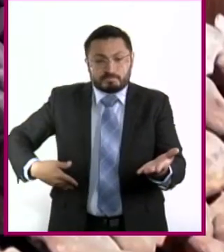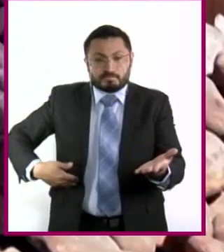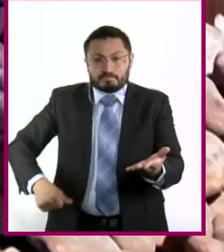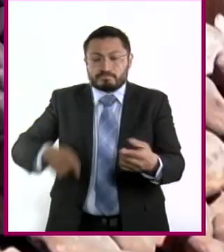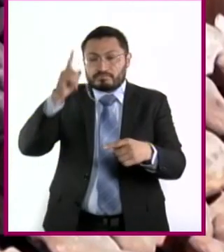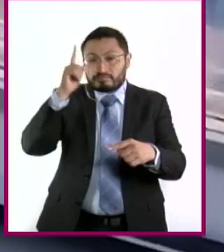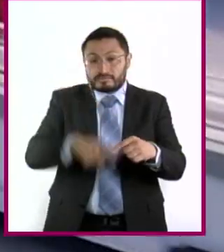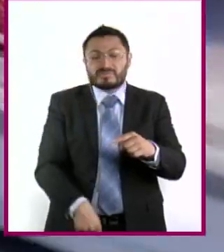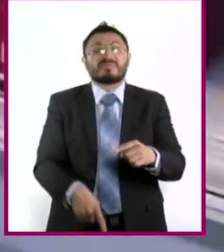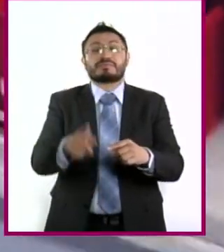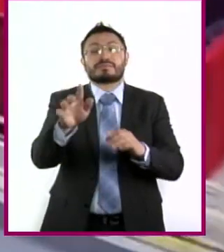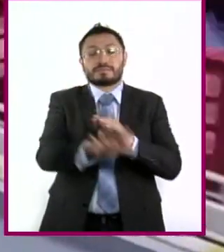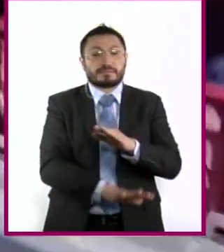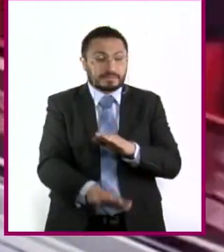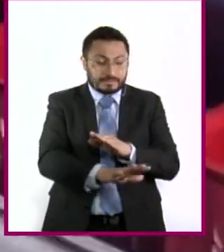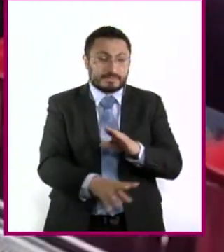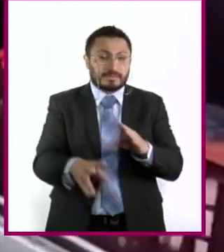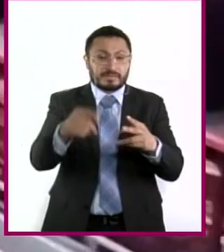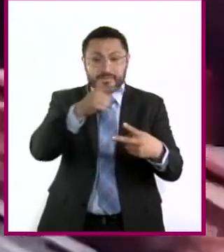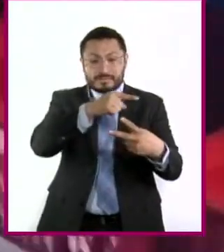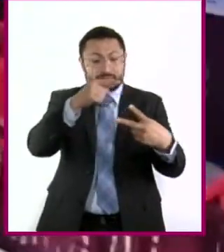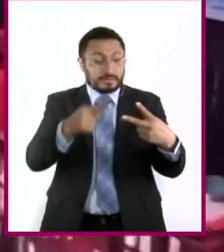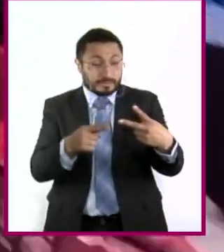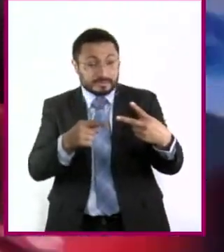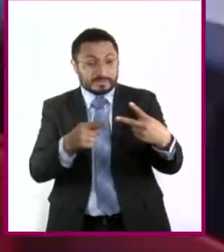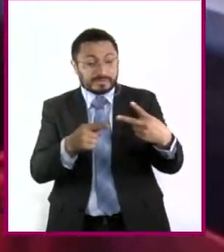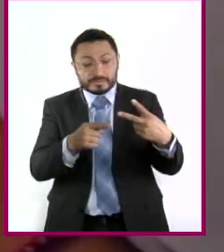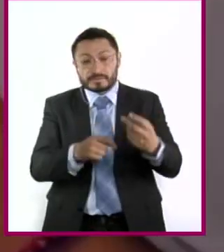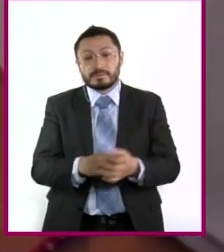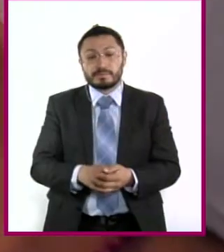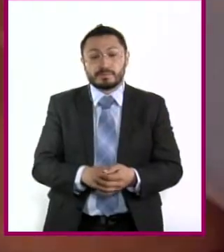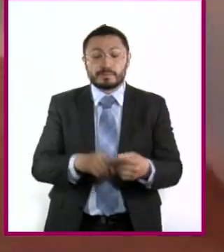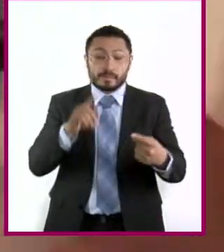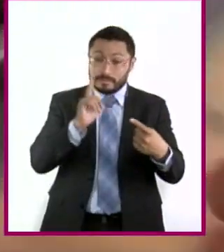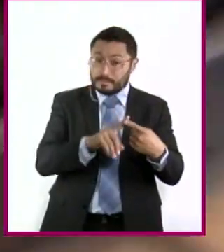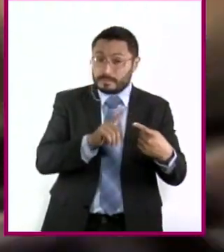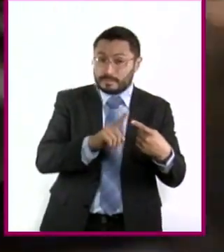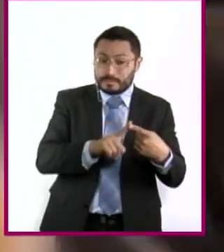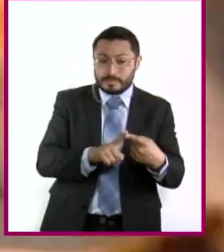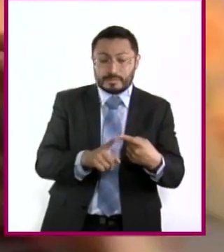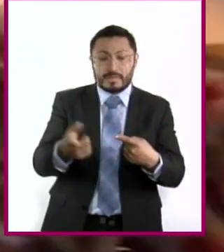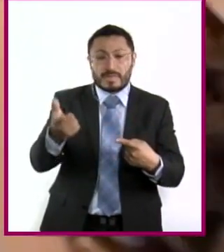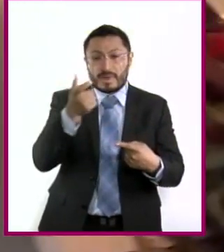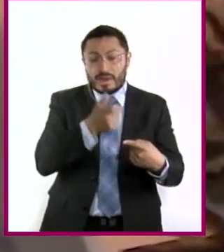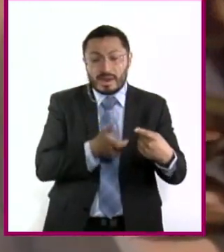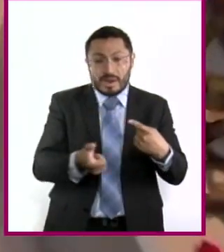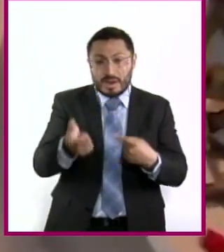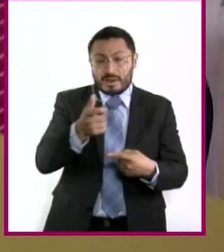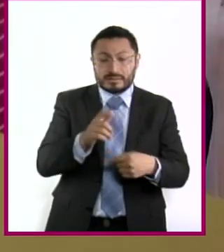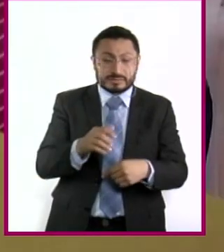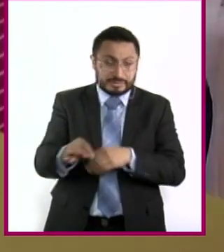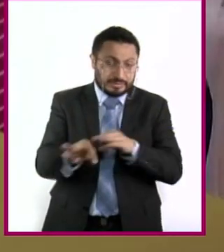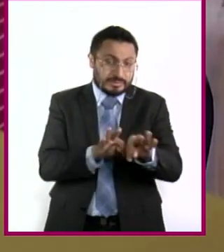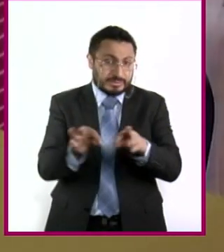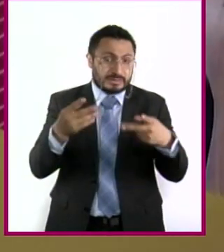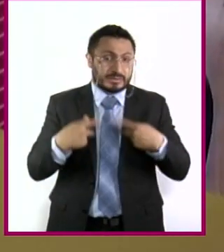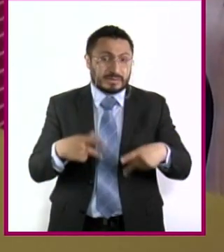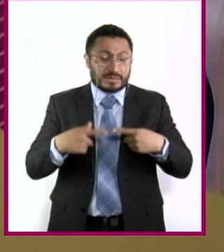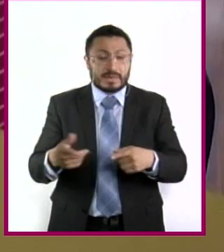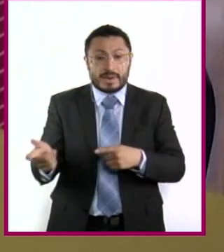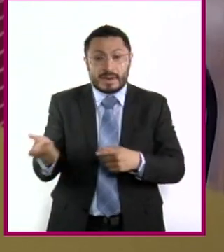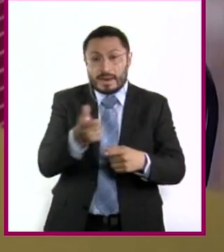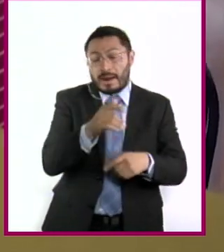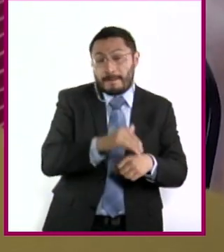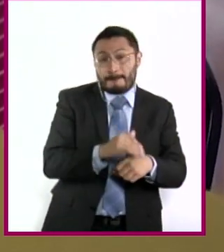son básicamente en 2 grandes ámbitos. Por un lado, incrementar los ingresos de los trabajadores